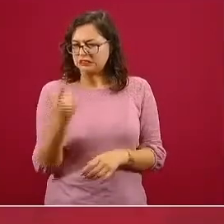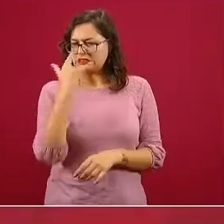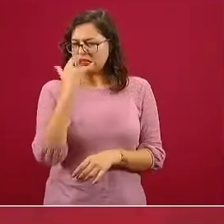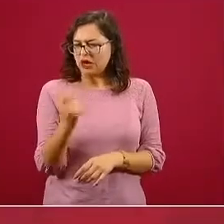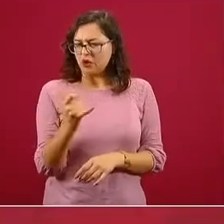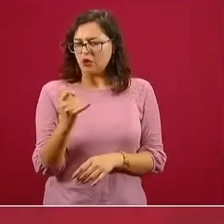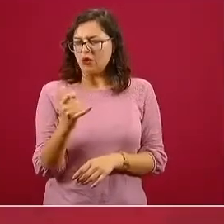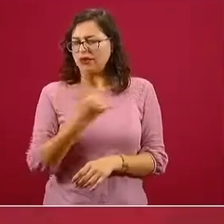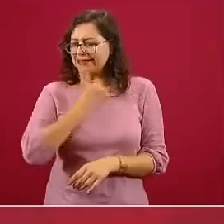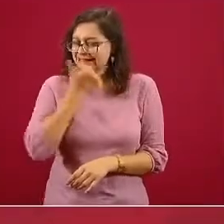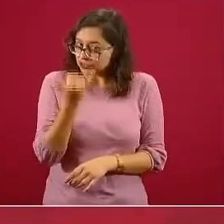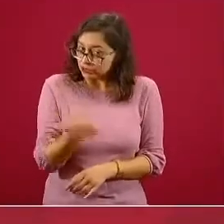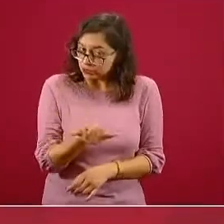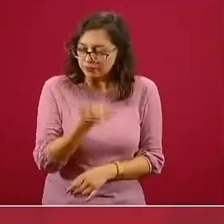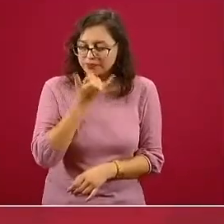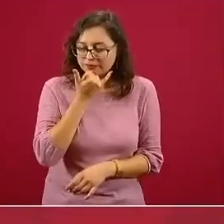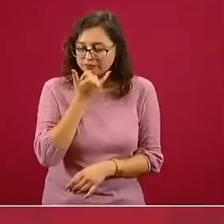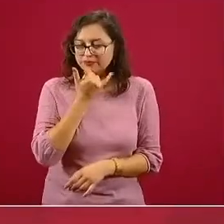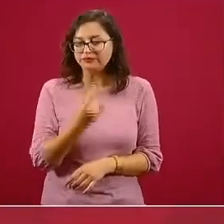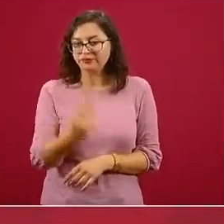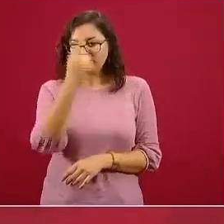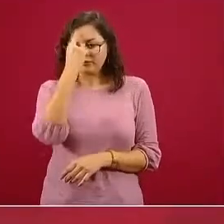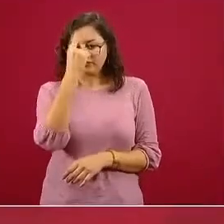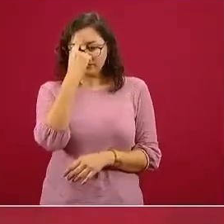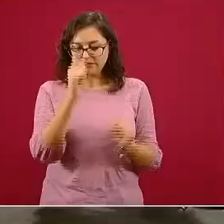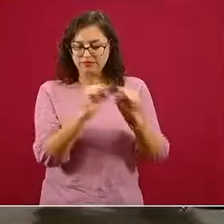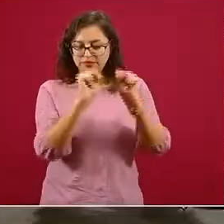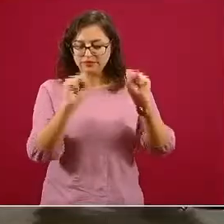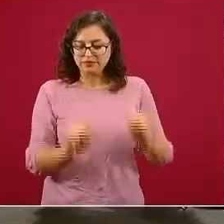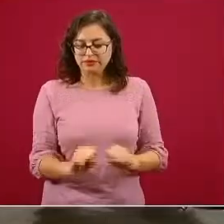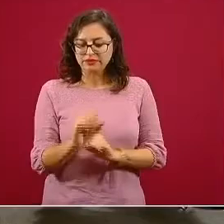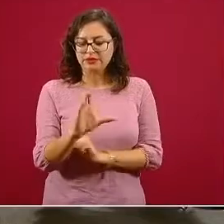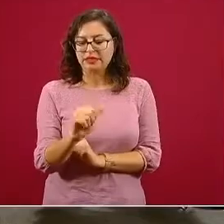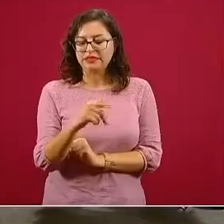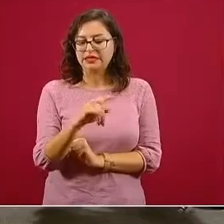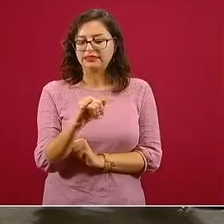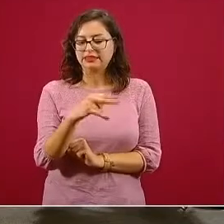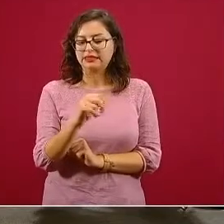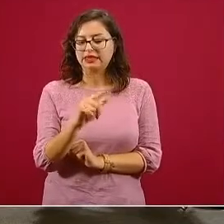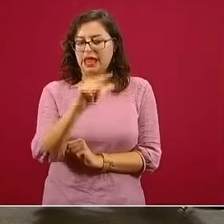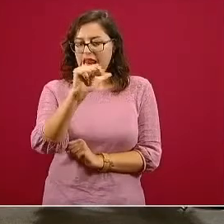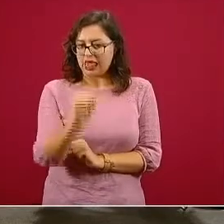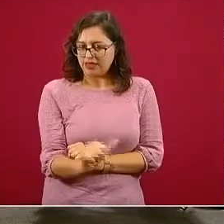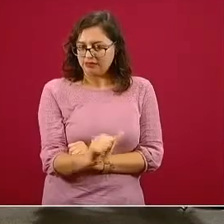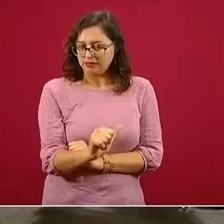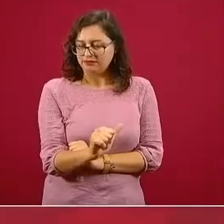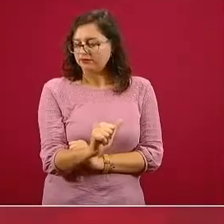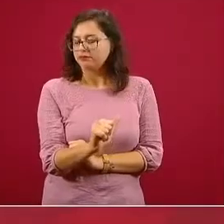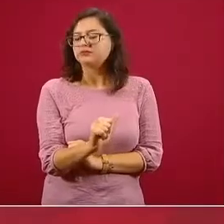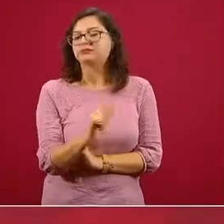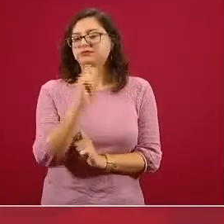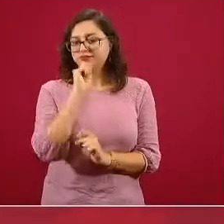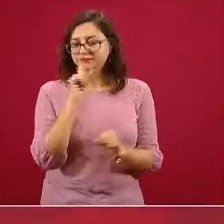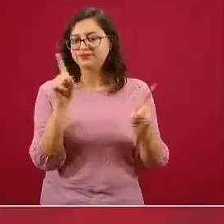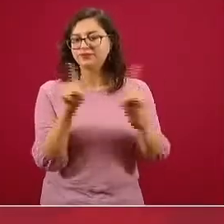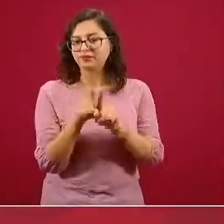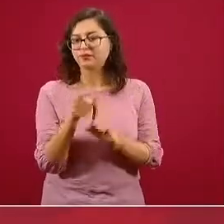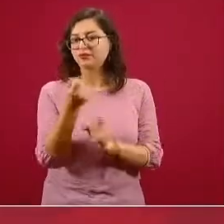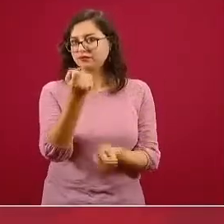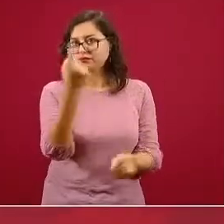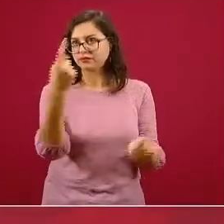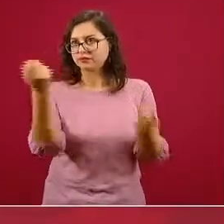y definitivamente errada, sobre lo que significa el sistema de vigilancia Centinela. También lo he visto en voz de